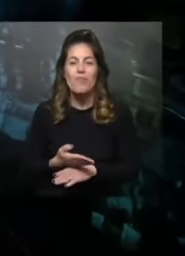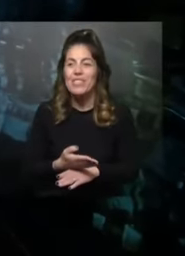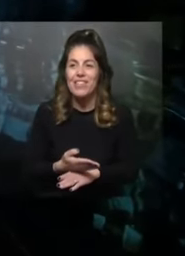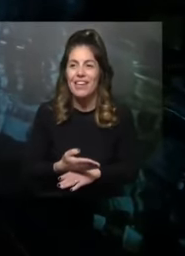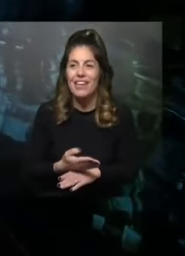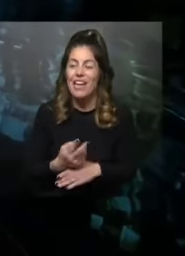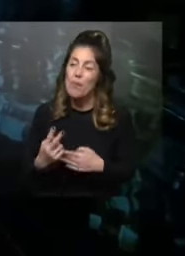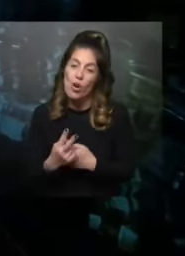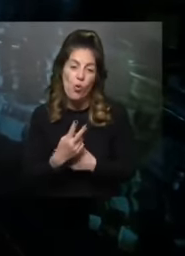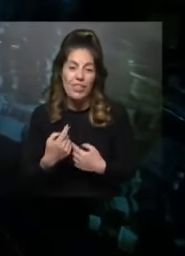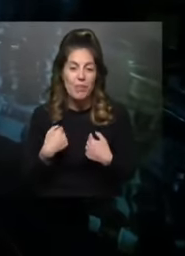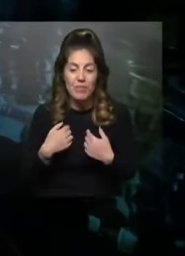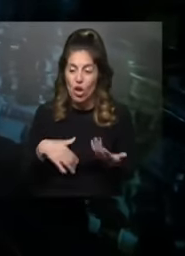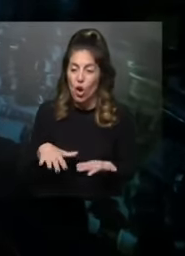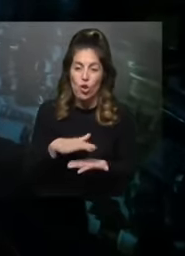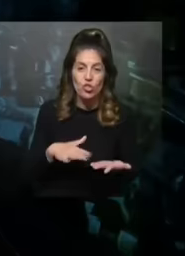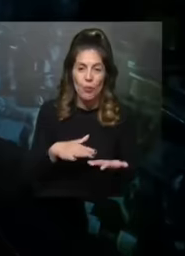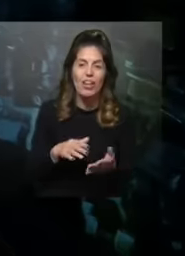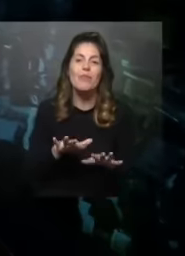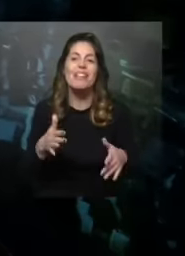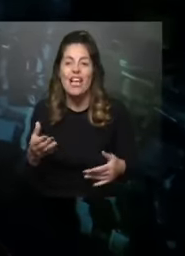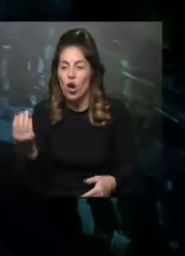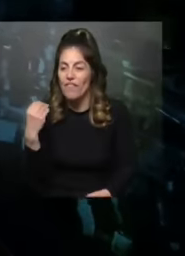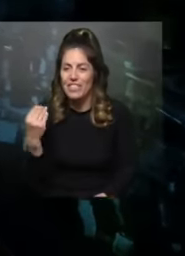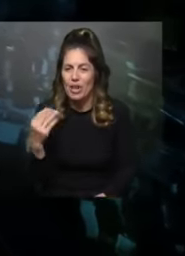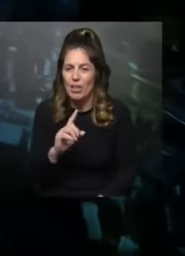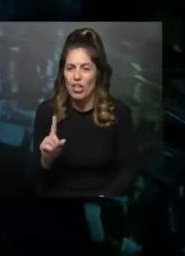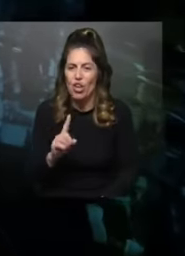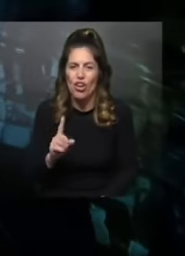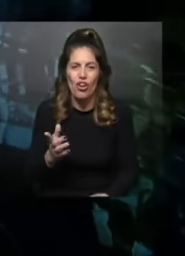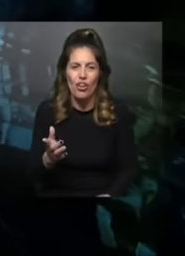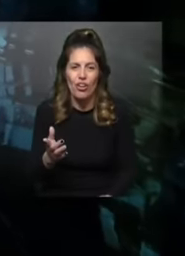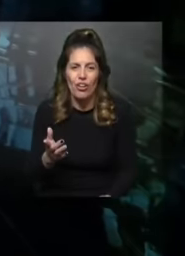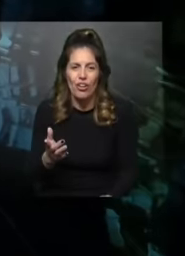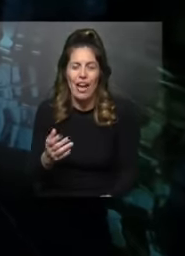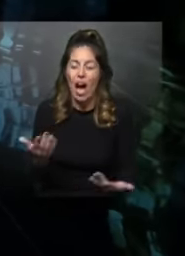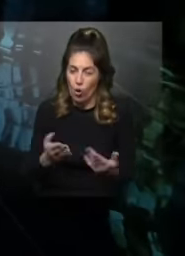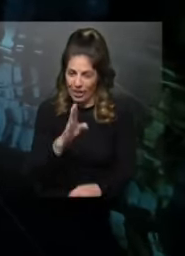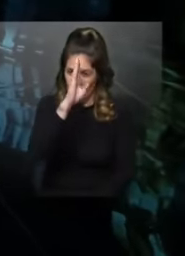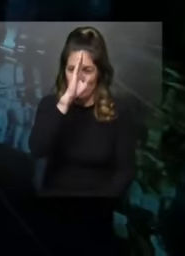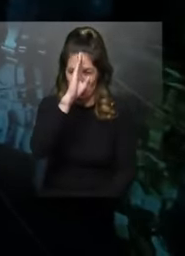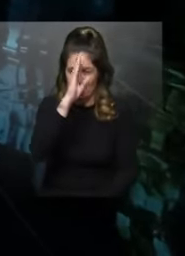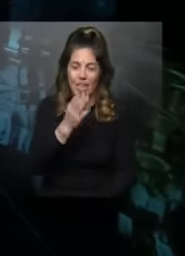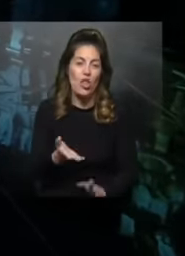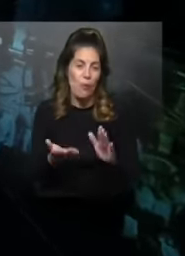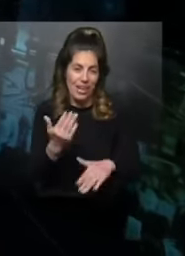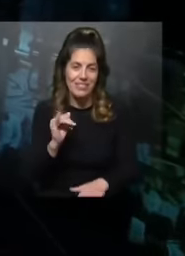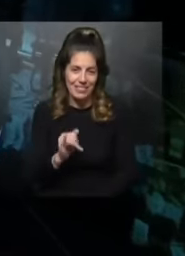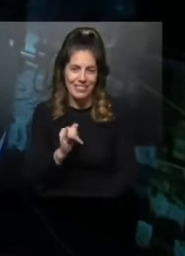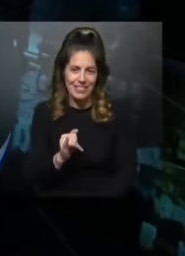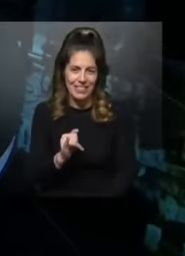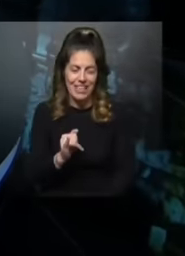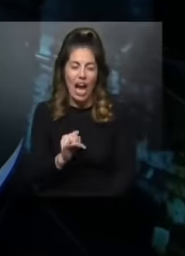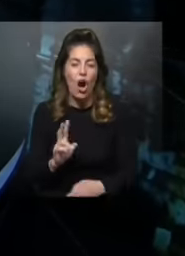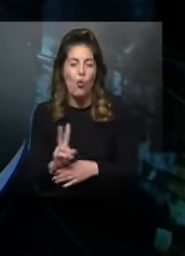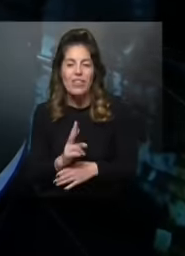No pide mi che, cuartito. Si pasa algo, avísame. Bueno, más bien somos así. Estamos aprendiendo ahora. Ahora aprendemos un poco más. A guardar nuestro